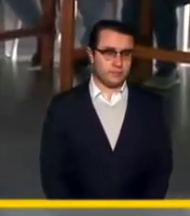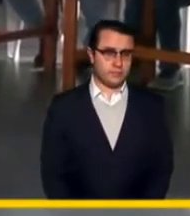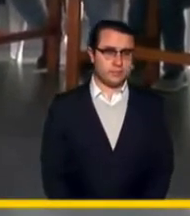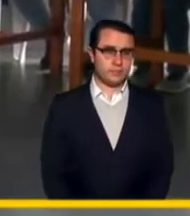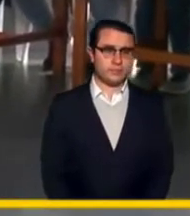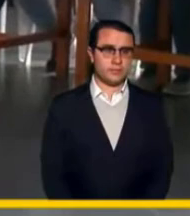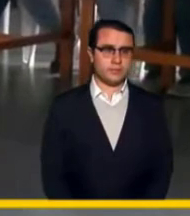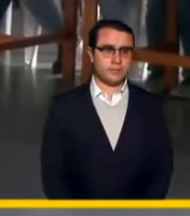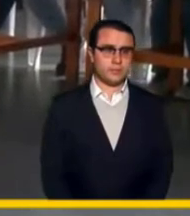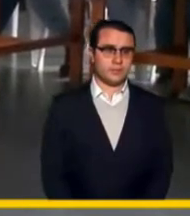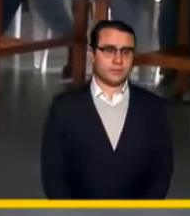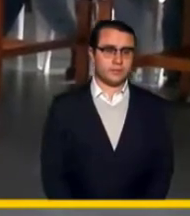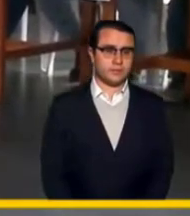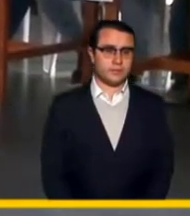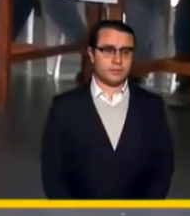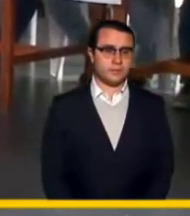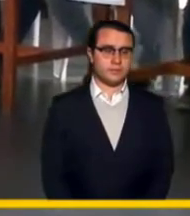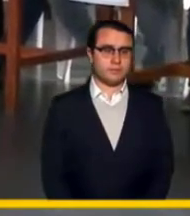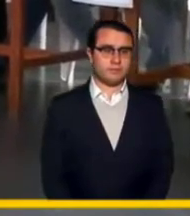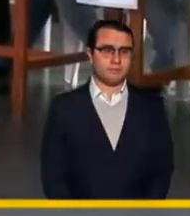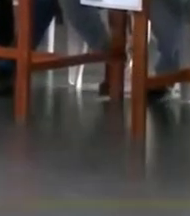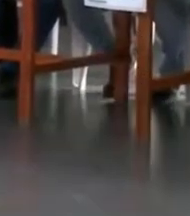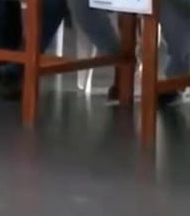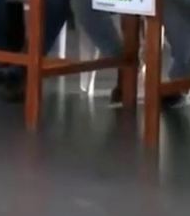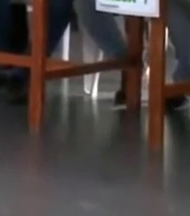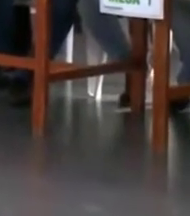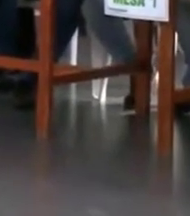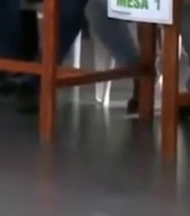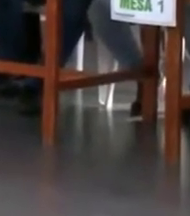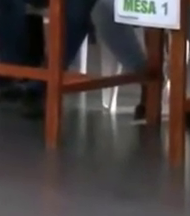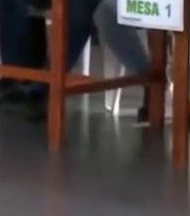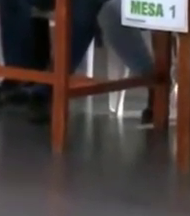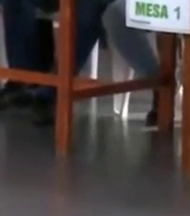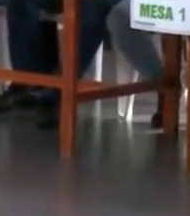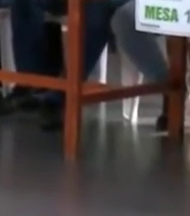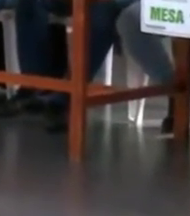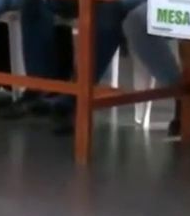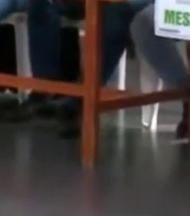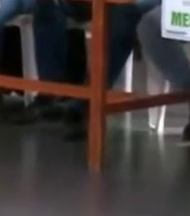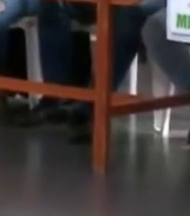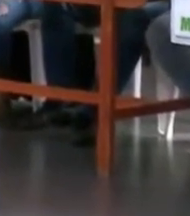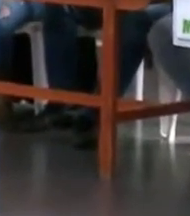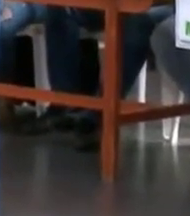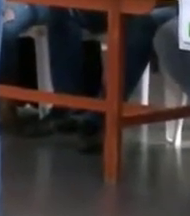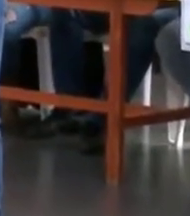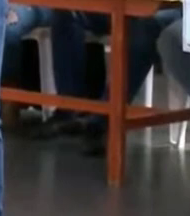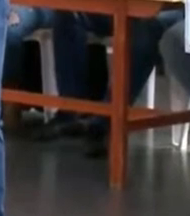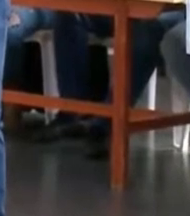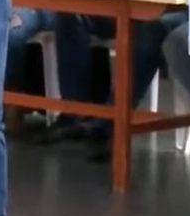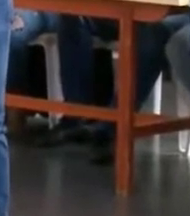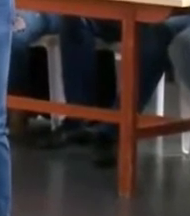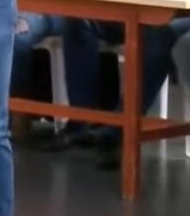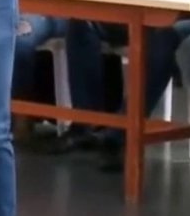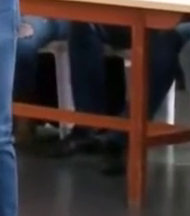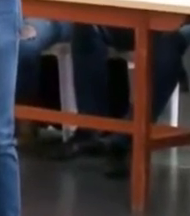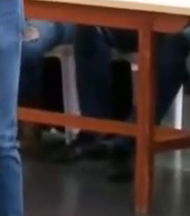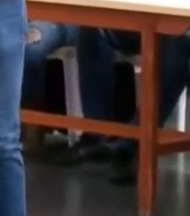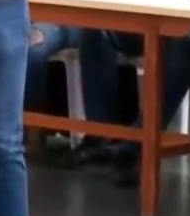al momento, en el día de hoy, tenemos todo el material electoral distribuido en todos los lugares del